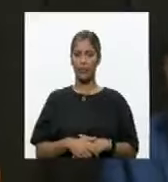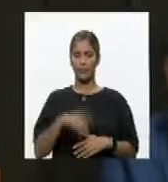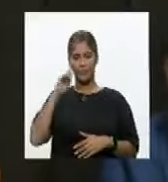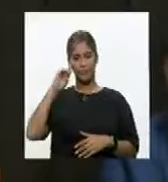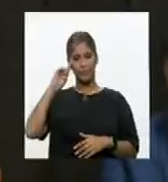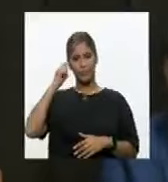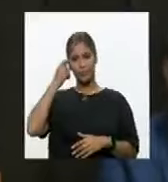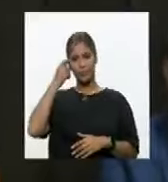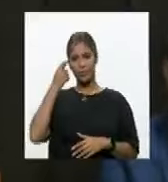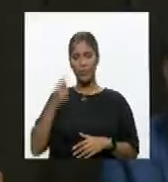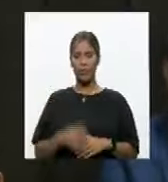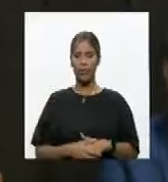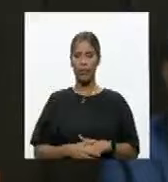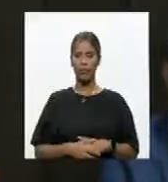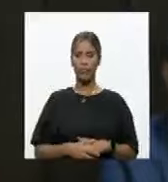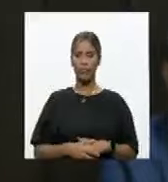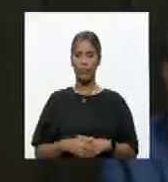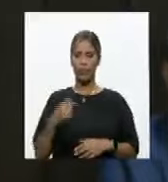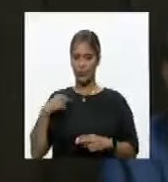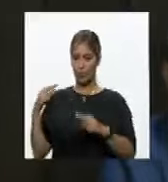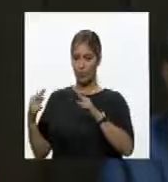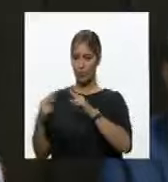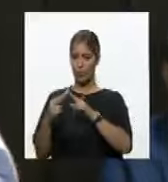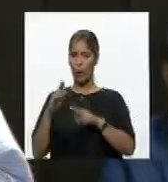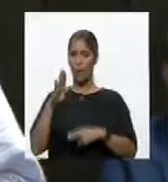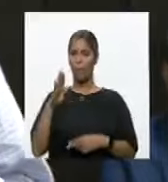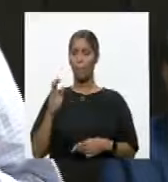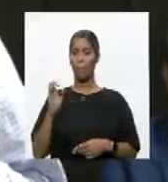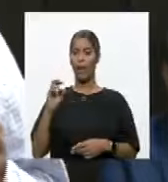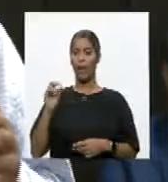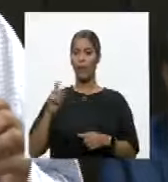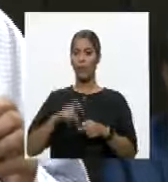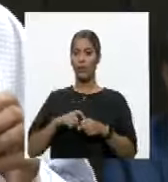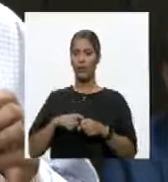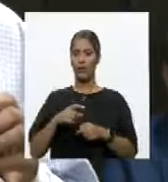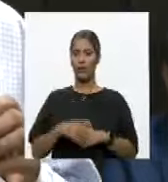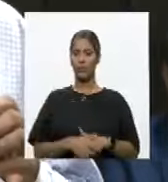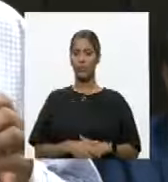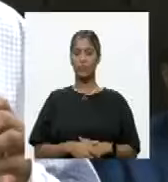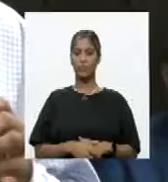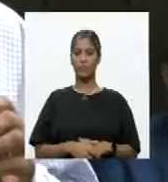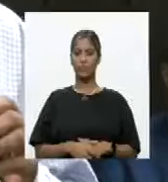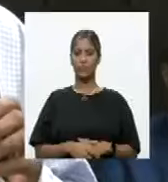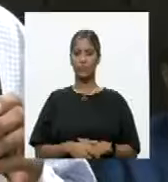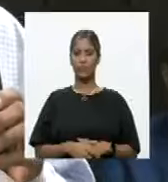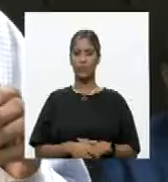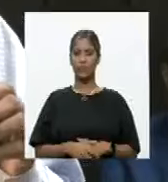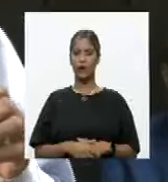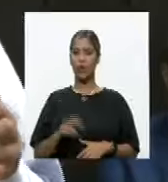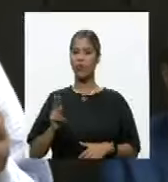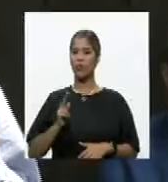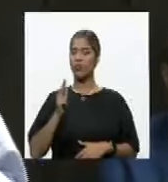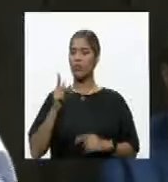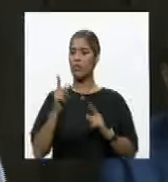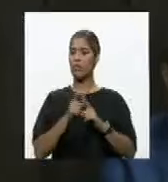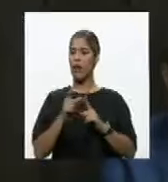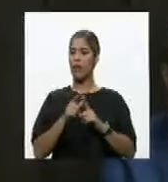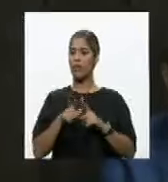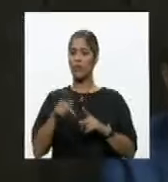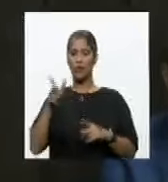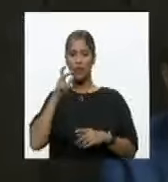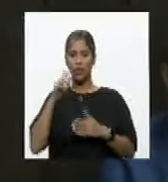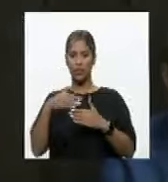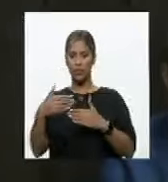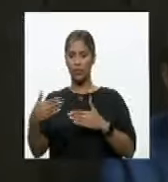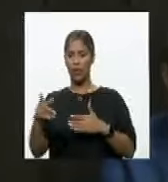Recuerdo una vez que me conseguí con él en Beco, digo Beco, el que está en Chacarito, y él usó un término que lo he escuchado